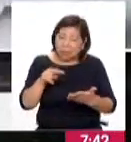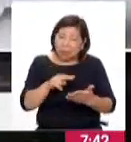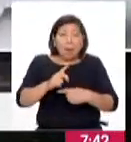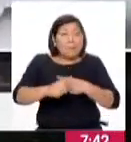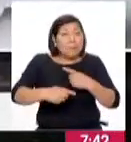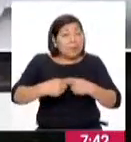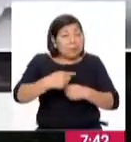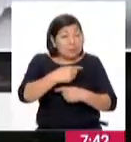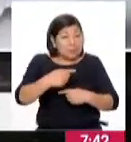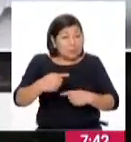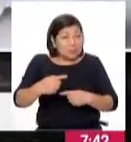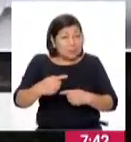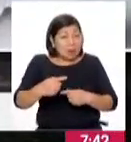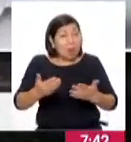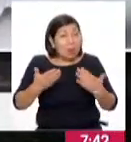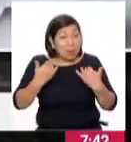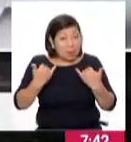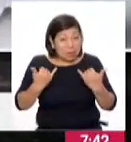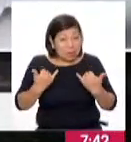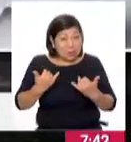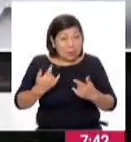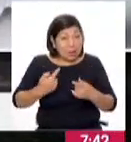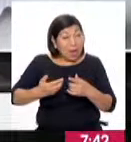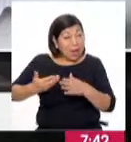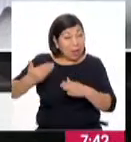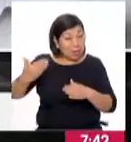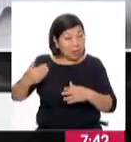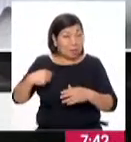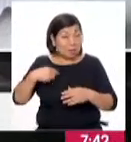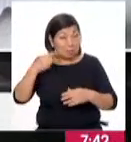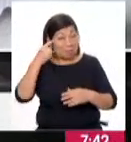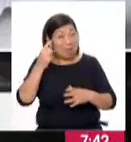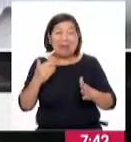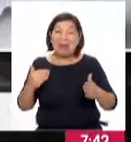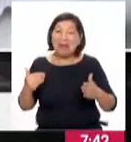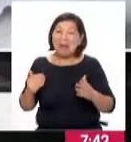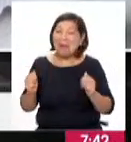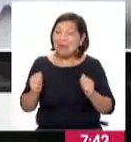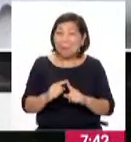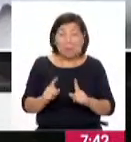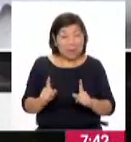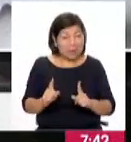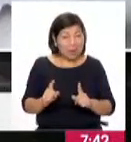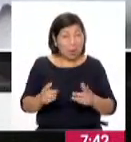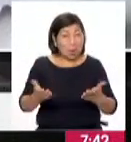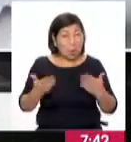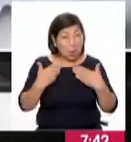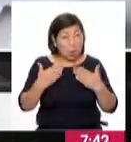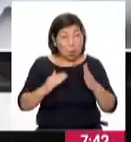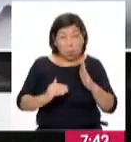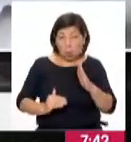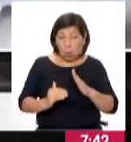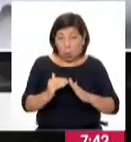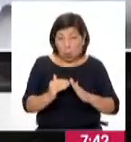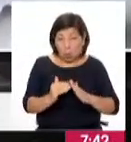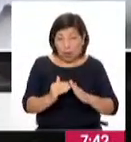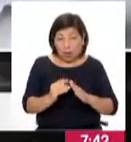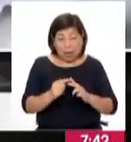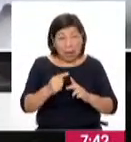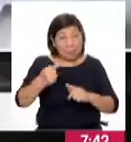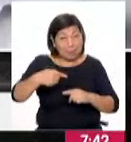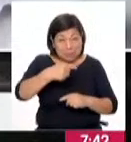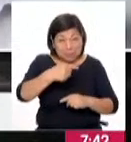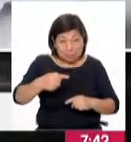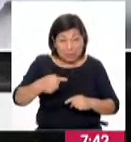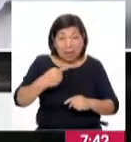la próxima semana iba a ser más calurosa que esta y que las anteriores pensábamos que ya estaban enfriando un poco pero vamos a llegar a la cúspide del verano recién la